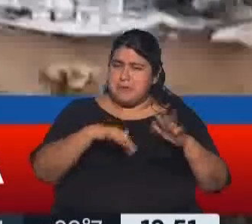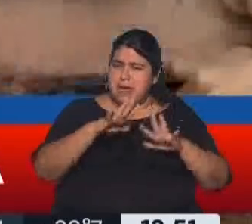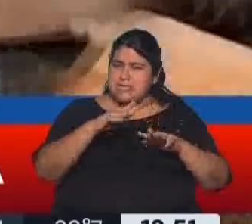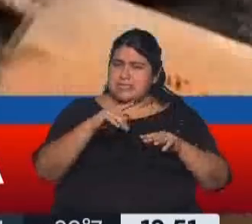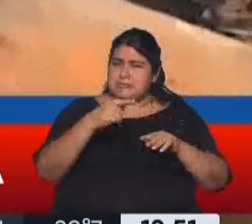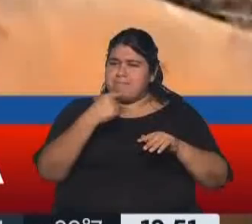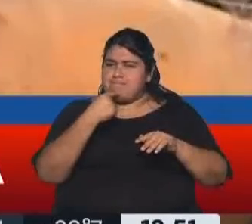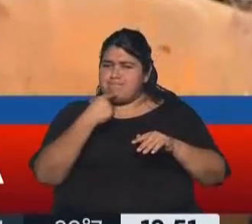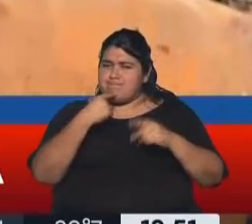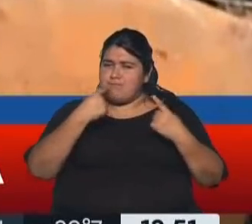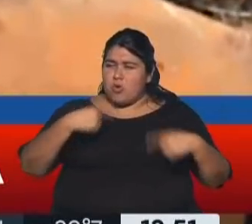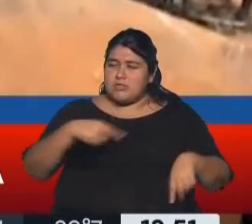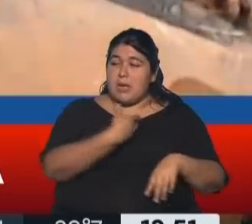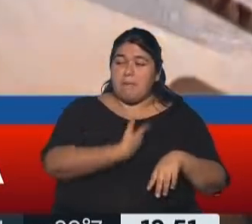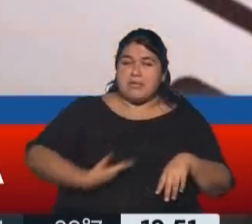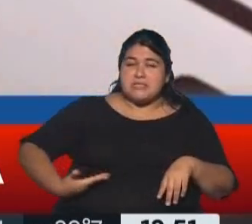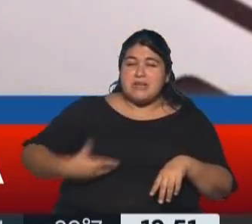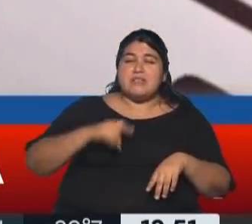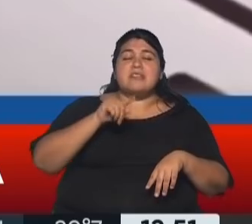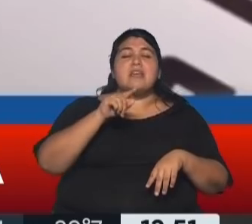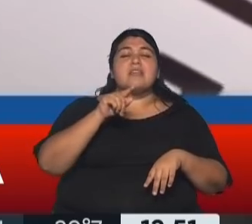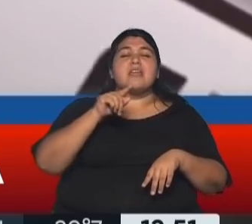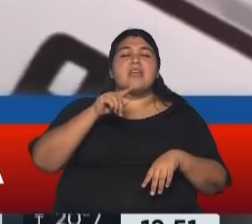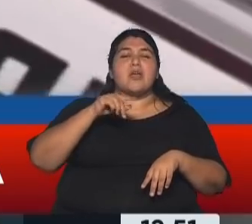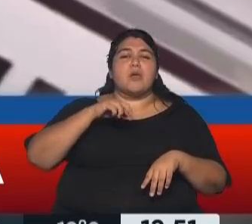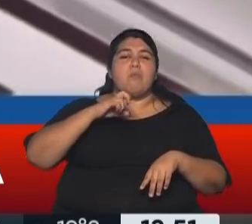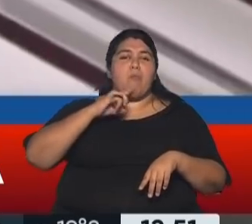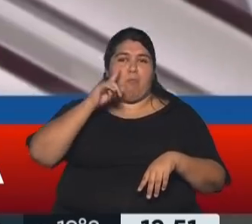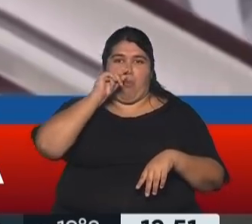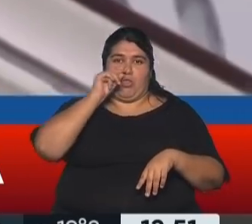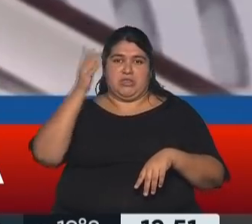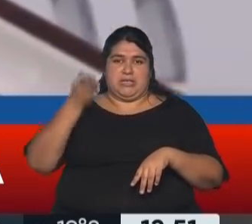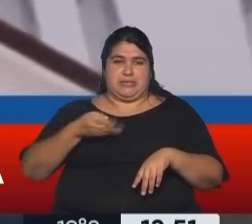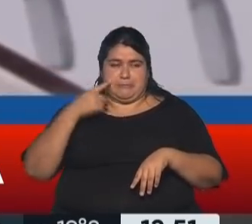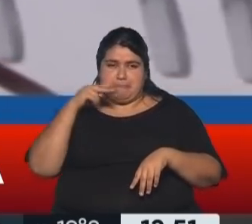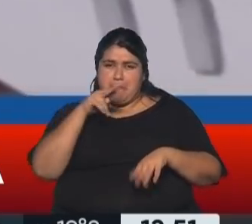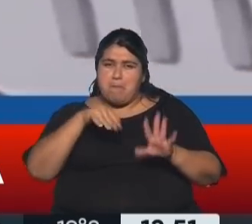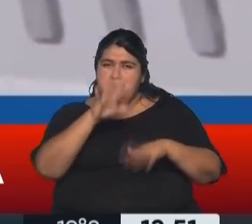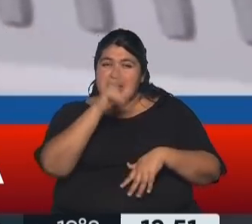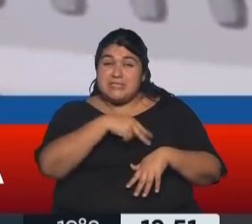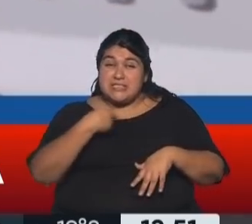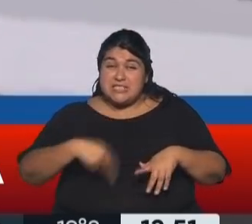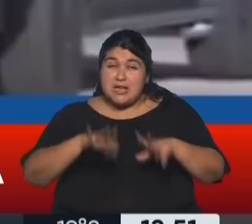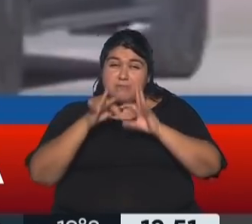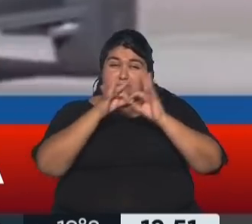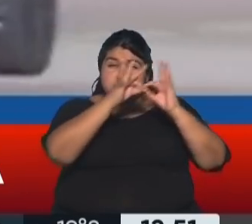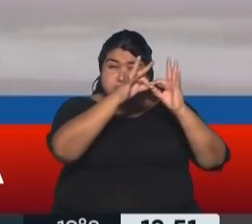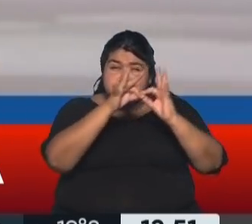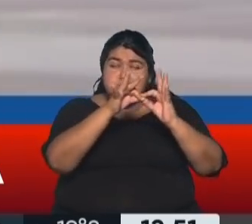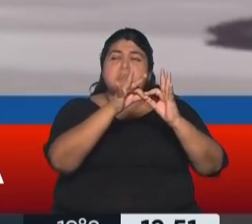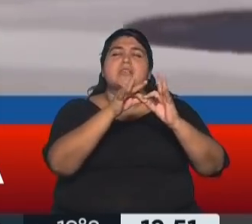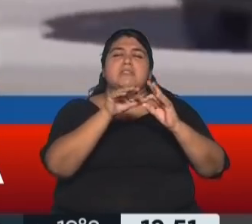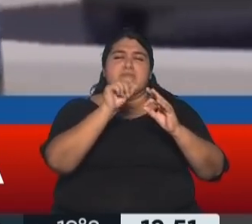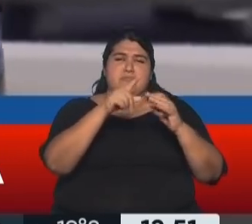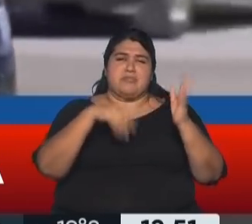presunciones iniciales del presidente de Rusia, Vladimir Putin, se vuelve más relevante la alianza que tejió con su par de China, Xi